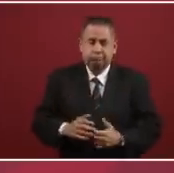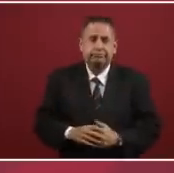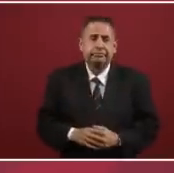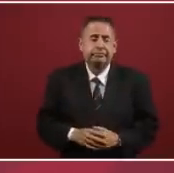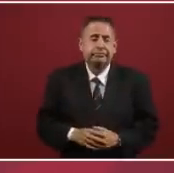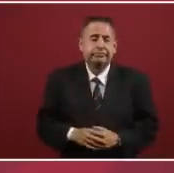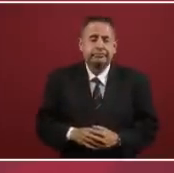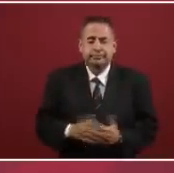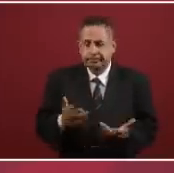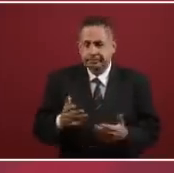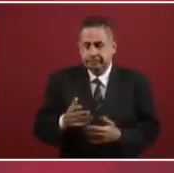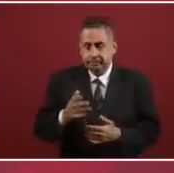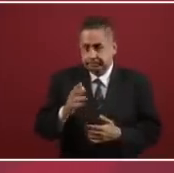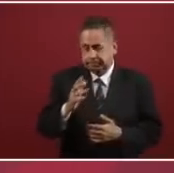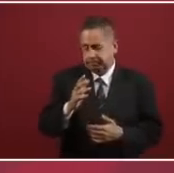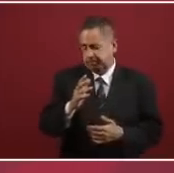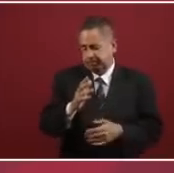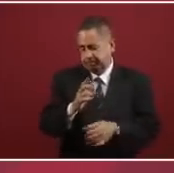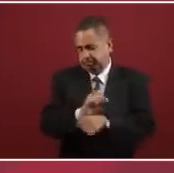por lo bajo.